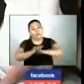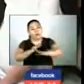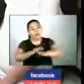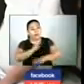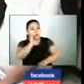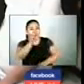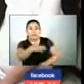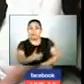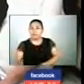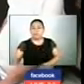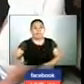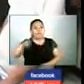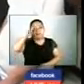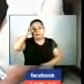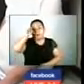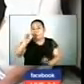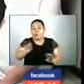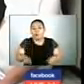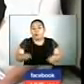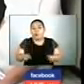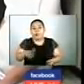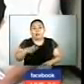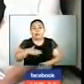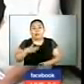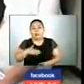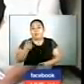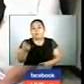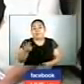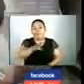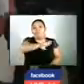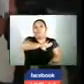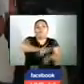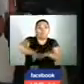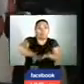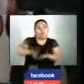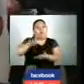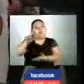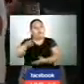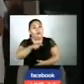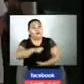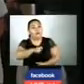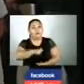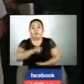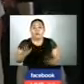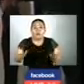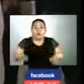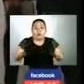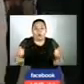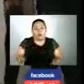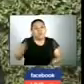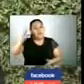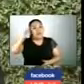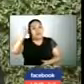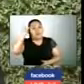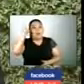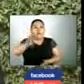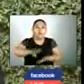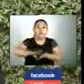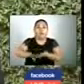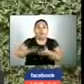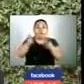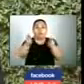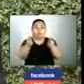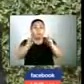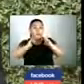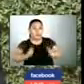Saca no podrá hacerlo ya que no cuenta con los recursos para pagar lo correspondiente en responsabilidad civil, es decir, devolver el dinero al